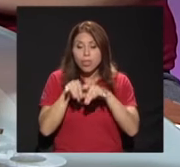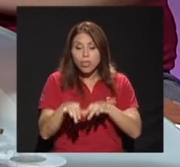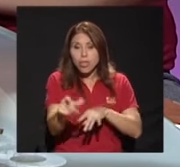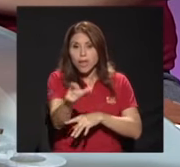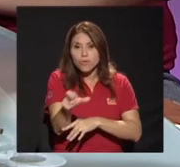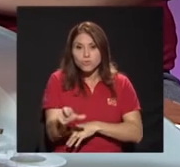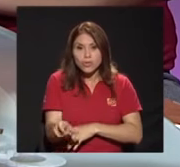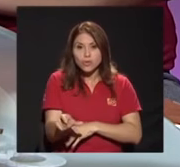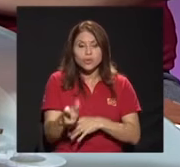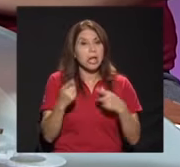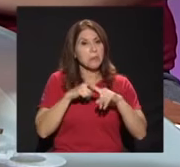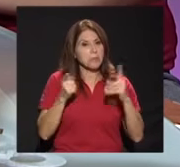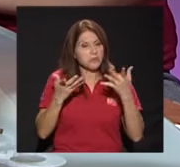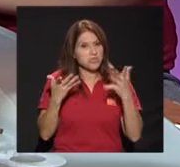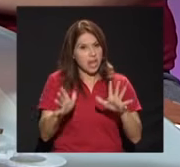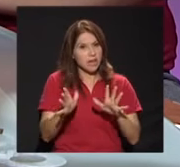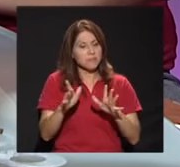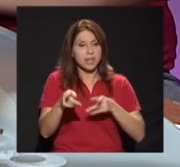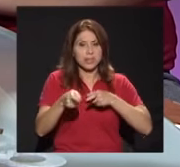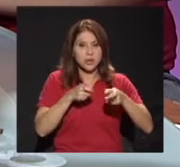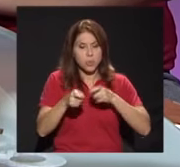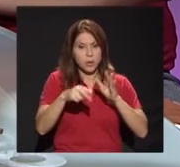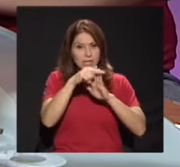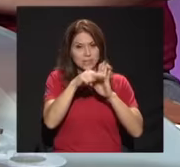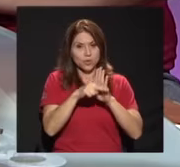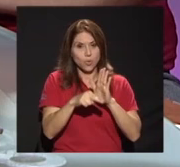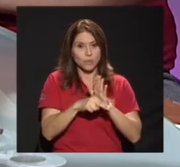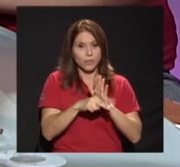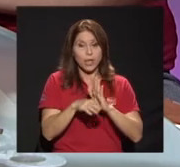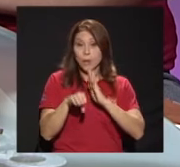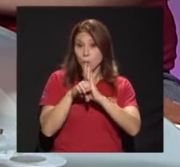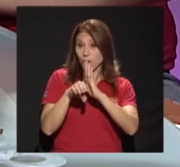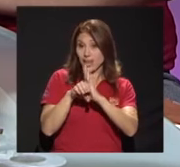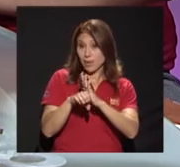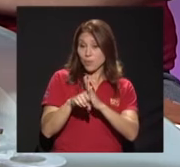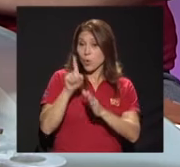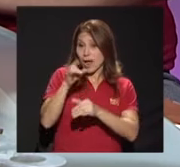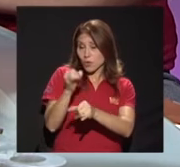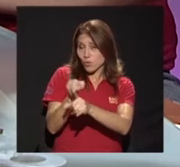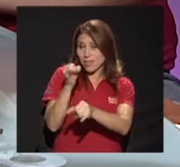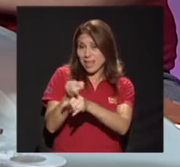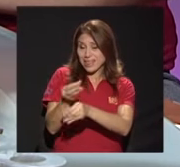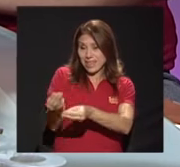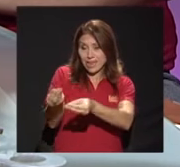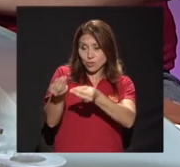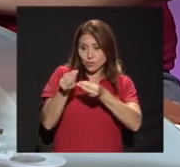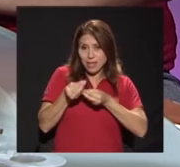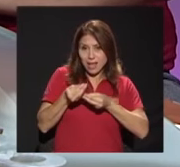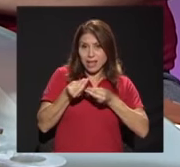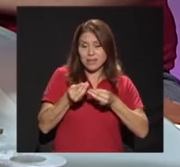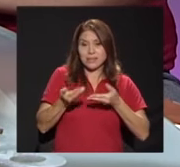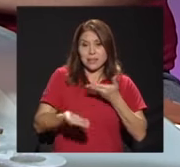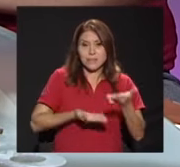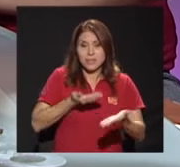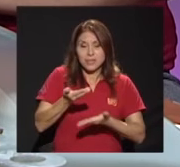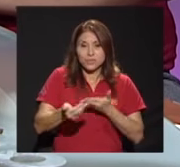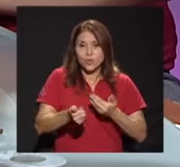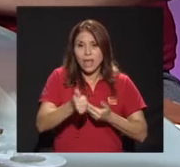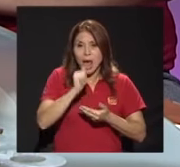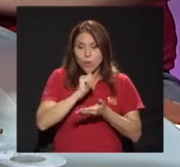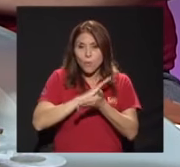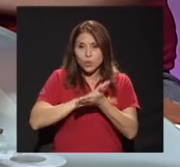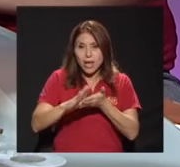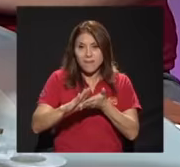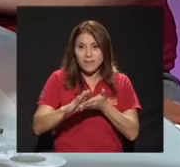alguna regulación que se ha establecido, ¿verdad? Por ejemplo, el ente operador, el que nos brinda el servicio de agua potable, es el responsable precisamente de tratar esas aguas,